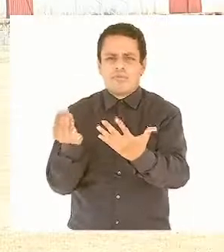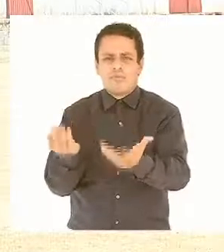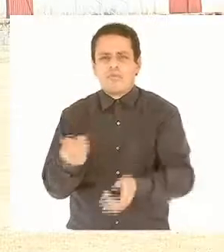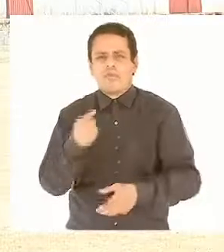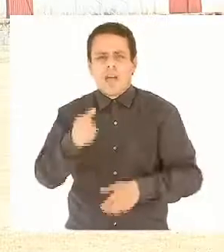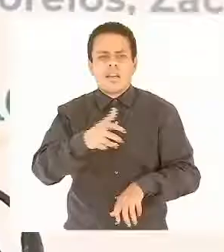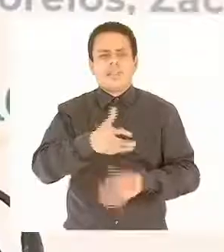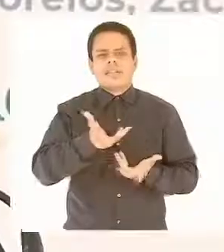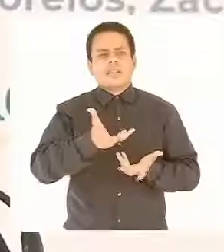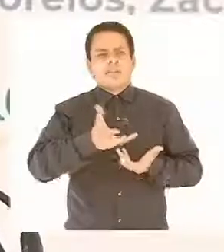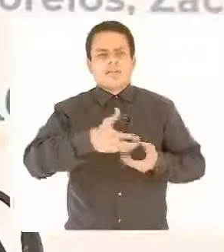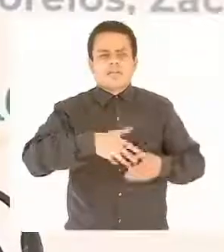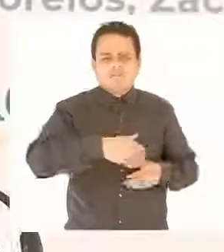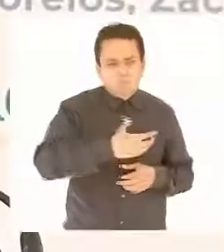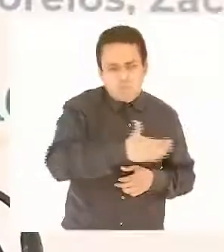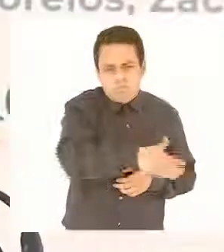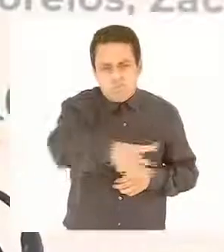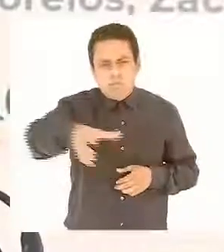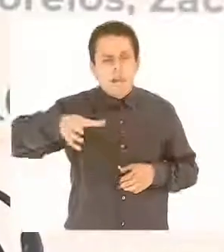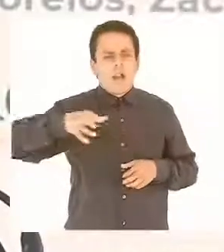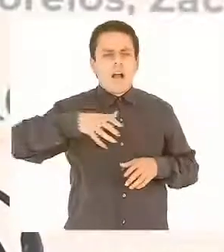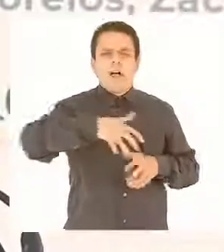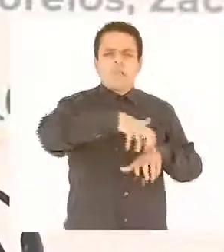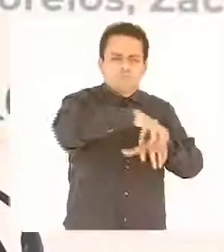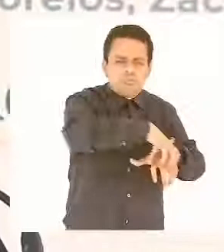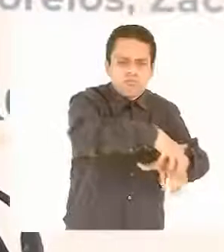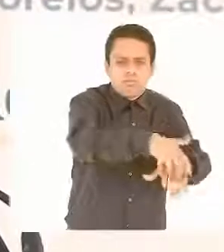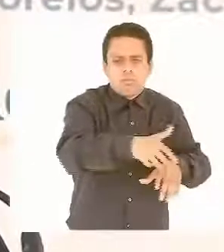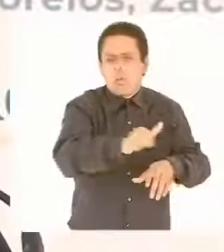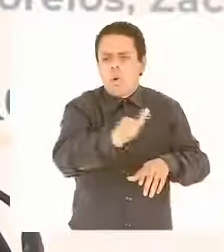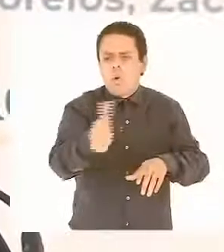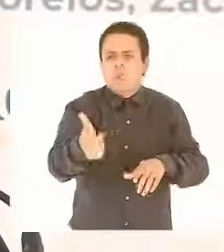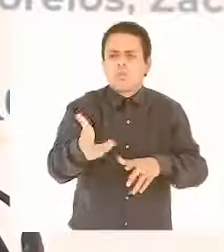tractores, subsidio para el diésel,